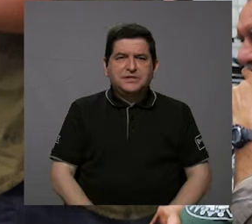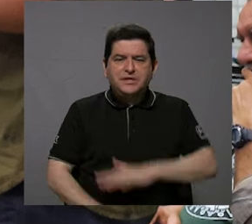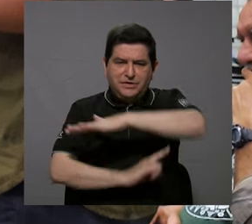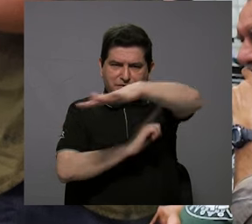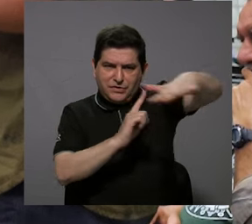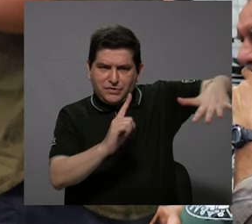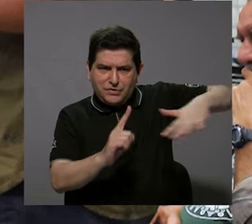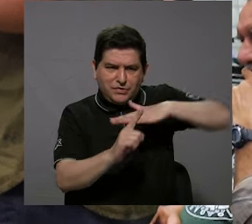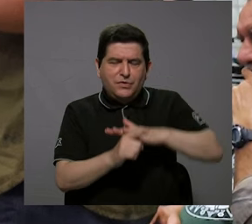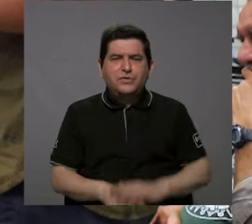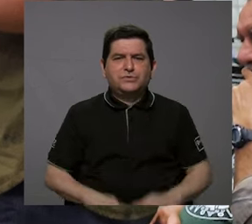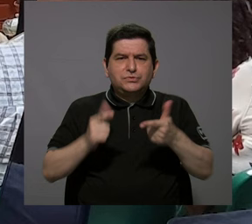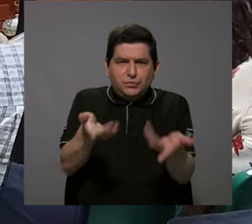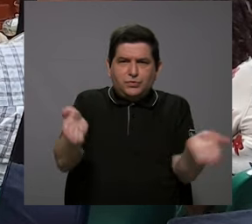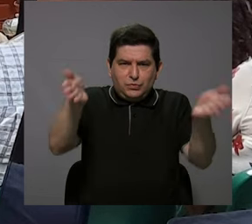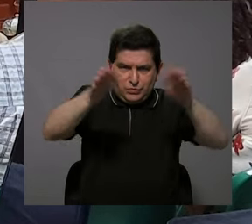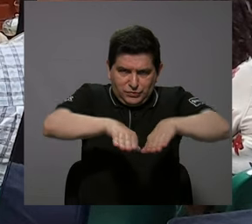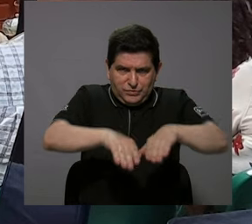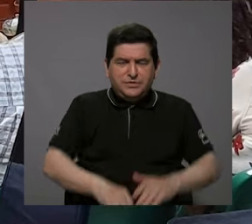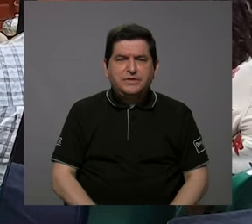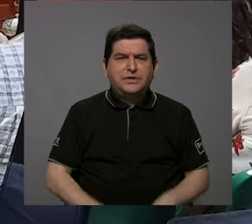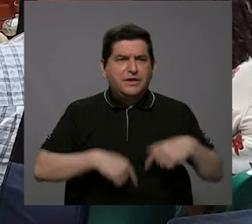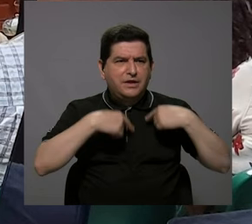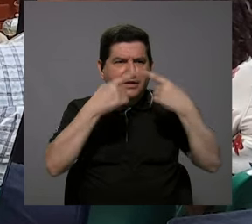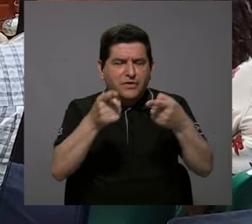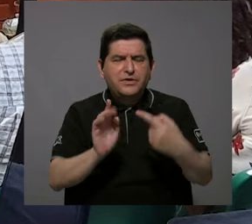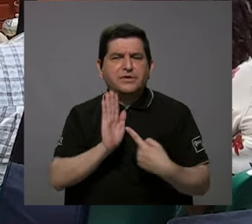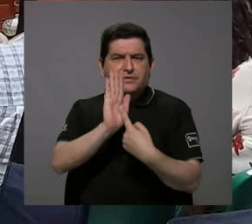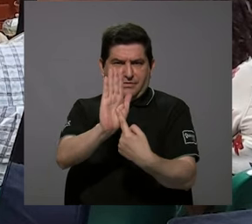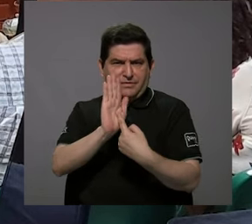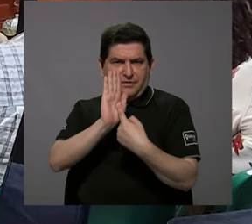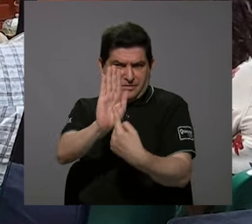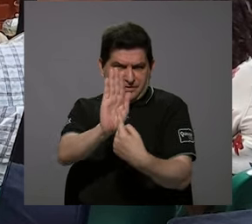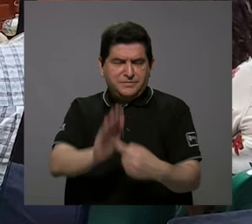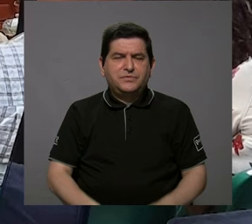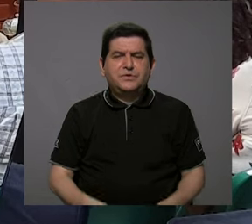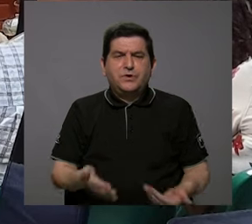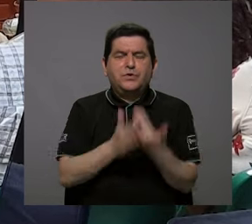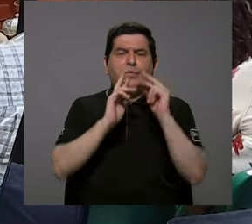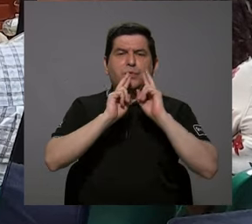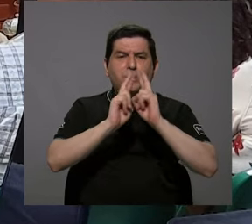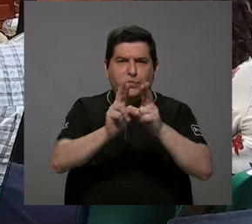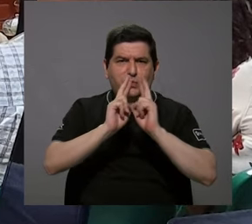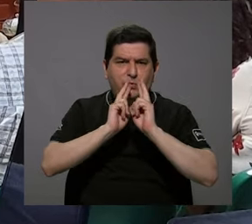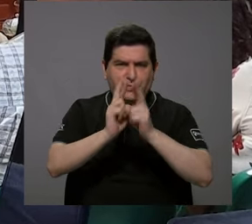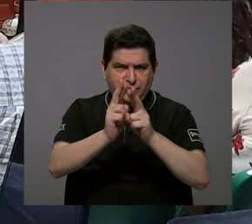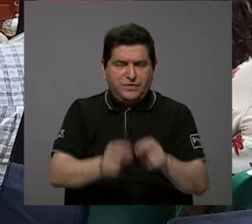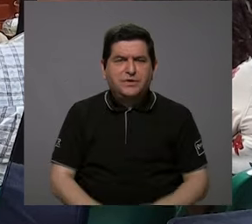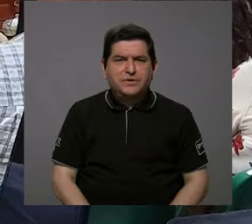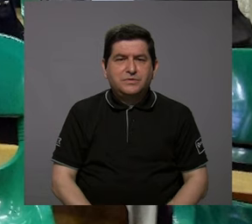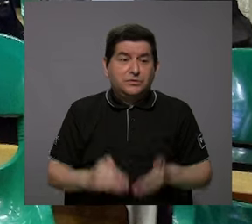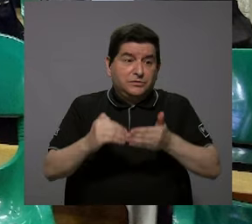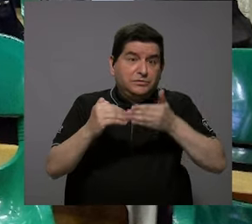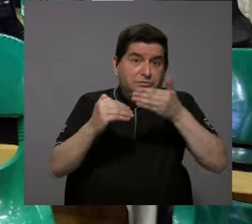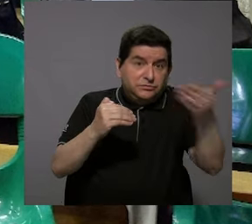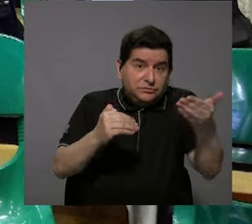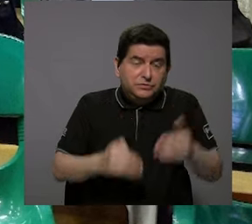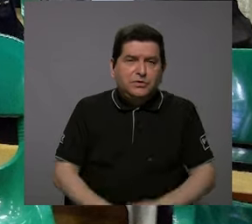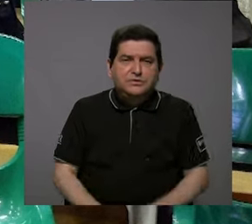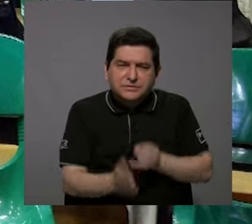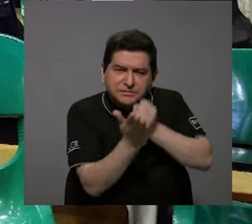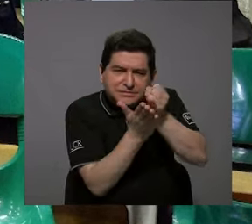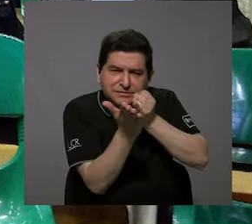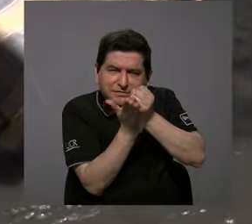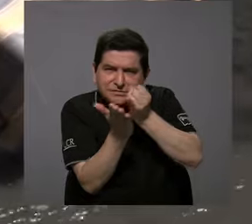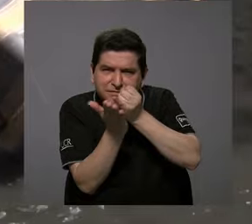alrededores del relleno sanitario asistieron a la presentación de nuevos resultados sobre aspectos que se